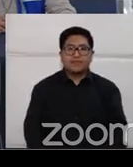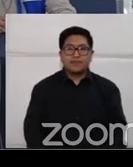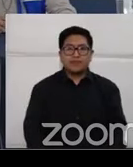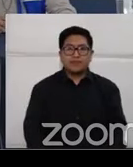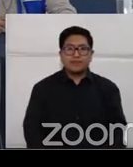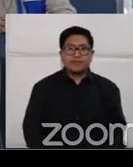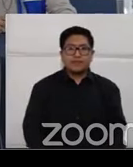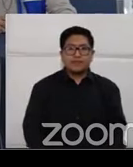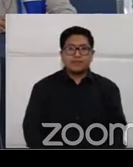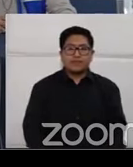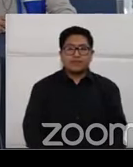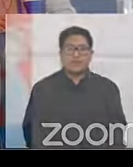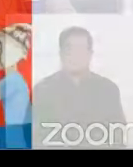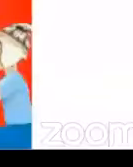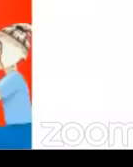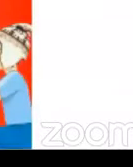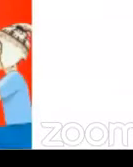y